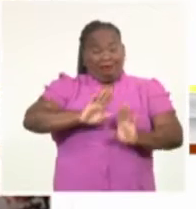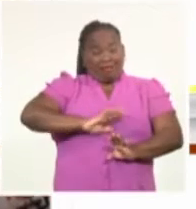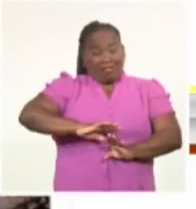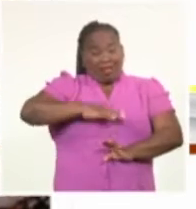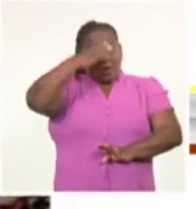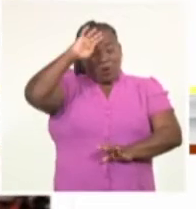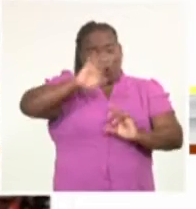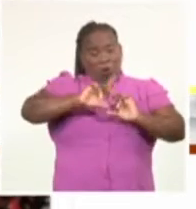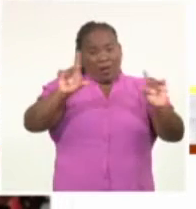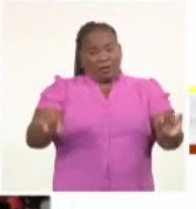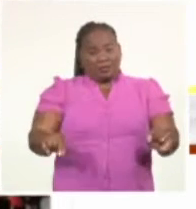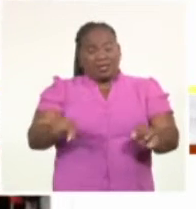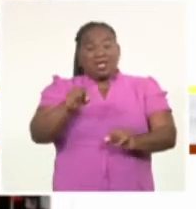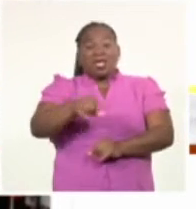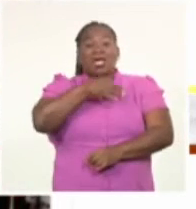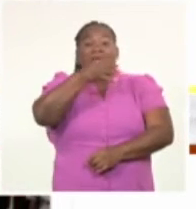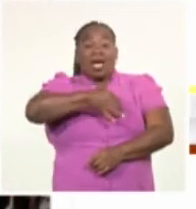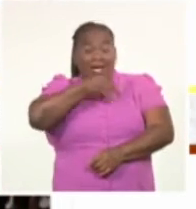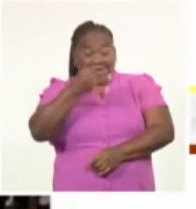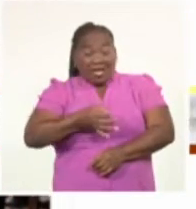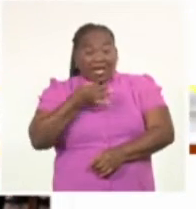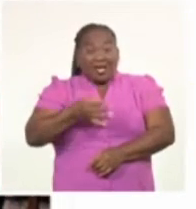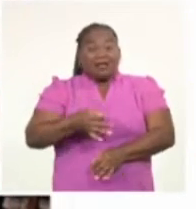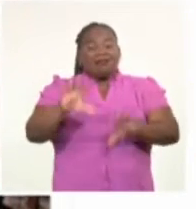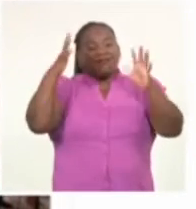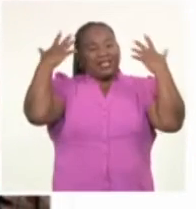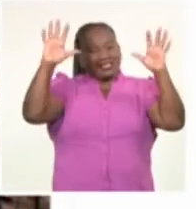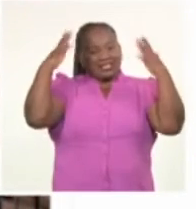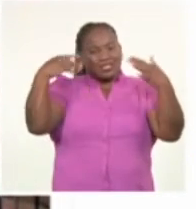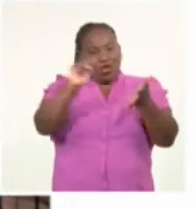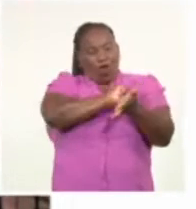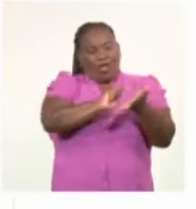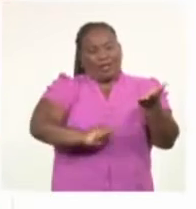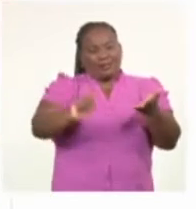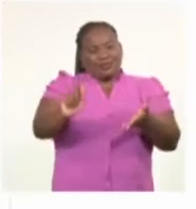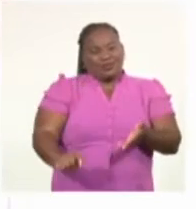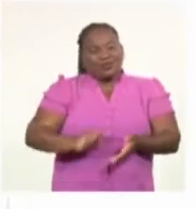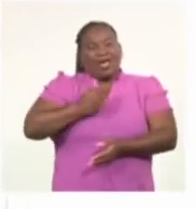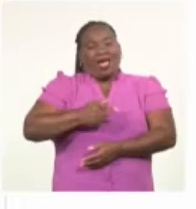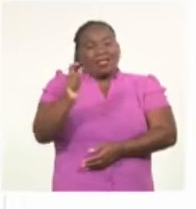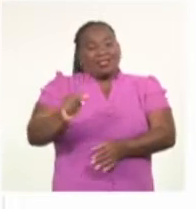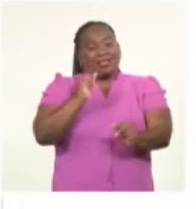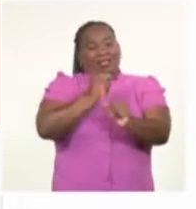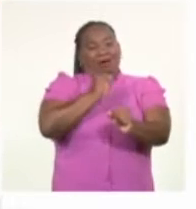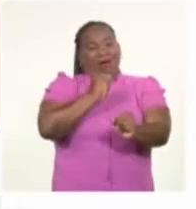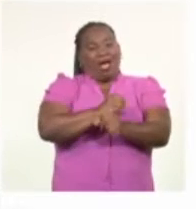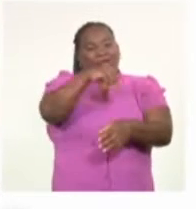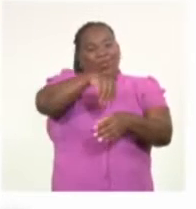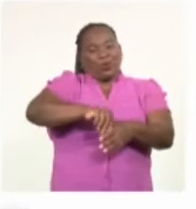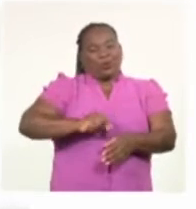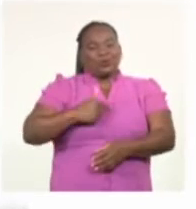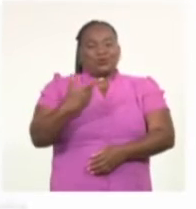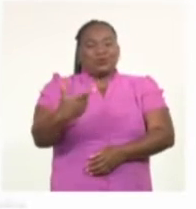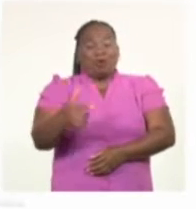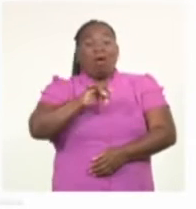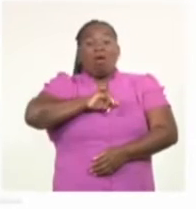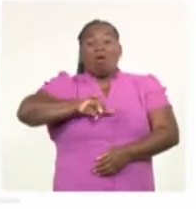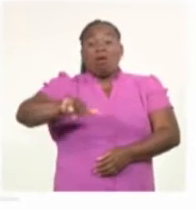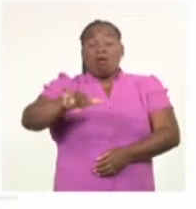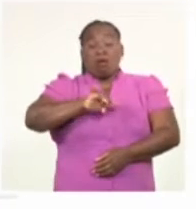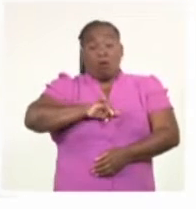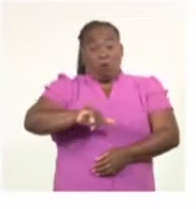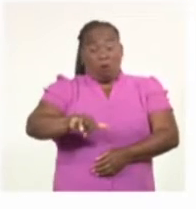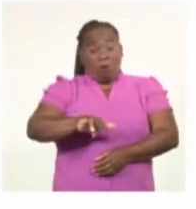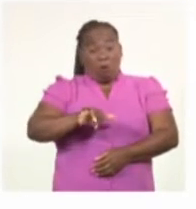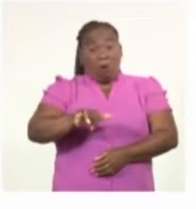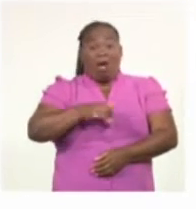señaló, y transmitió su felicitación y abrazo a los escritores, artistas y trabajadores de la cultura. También desde esta red